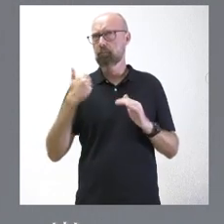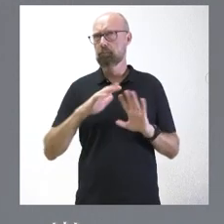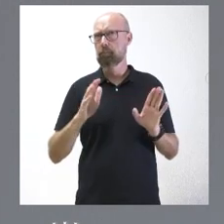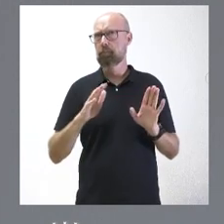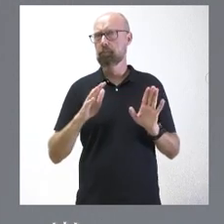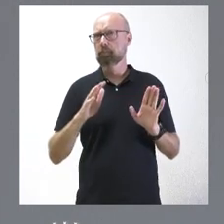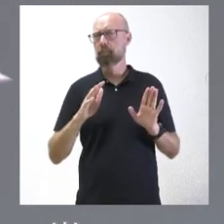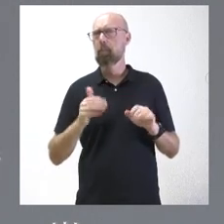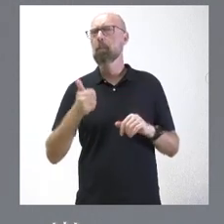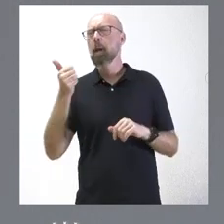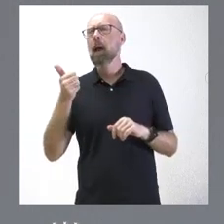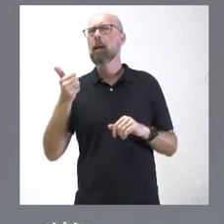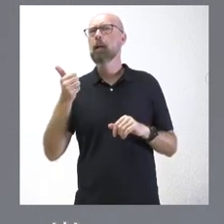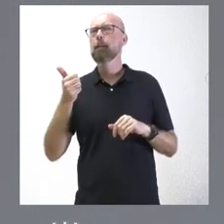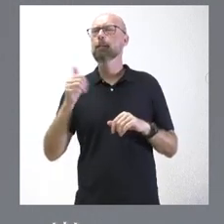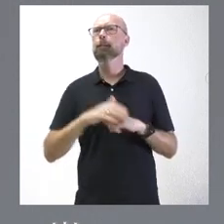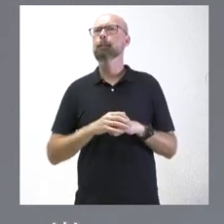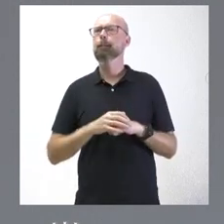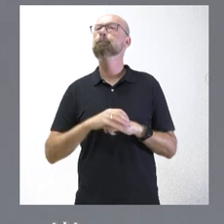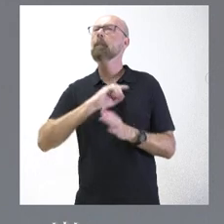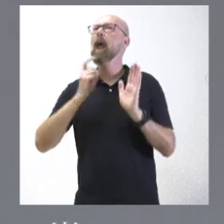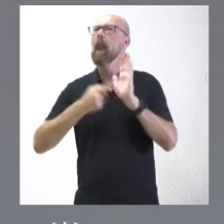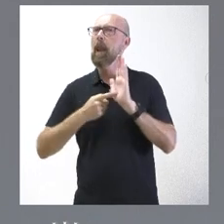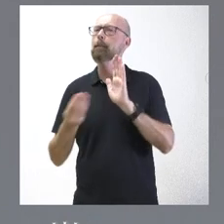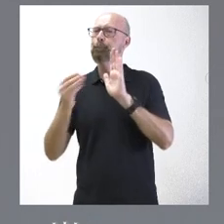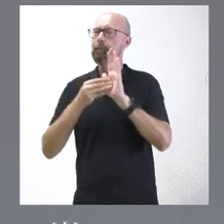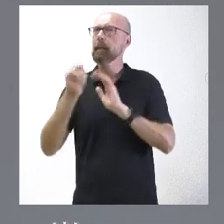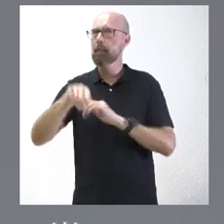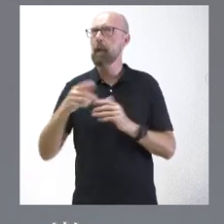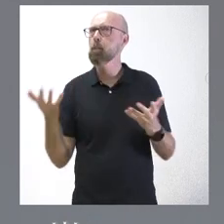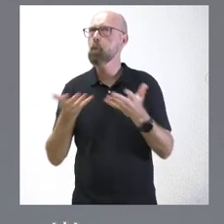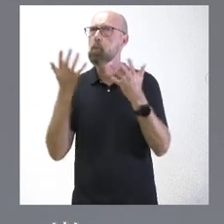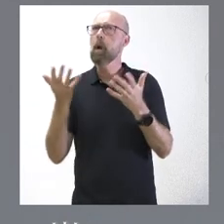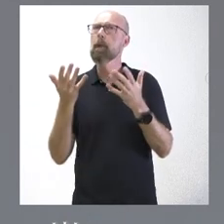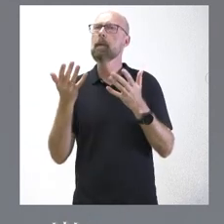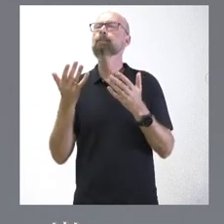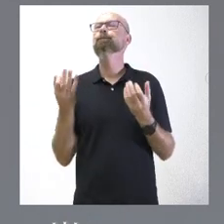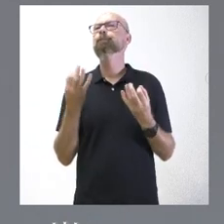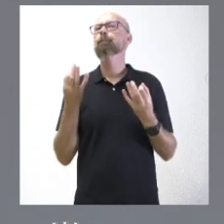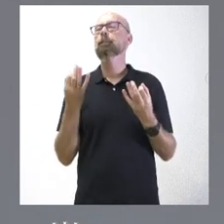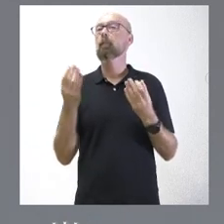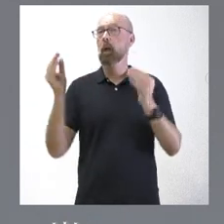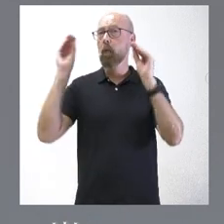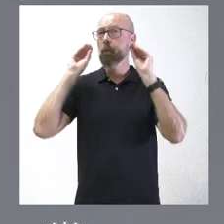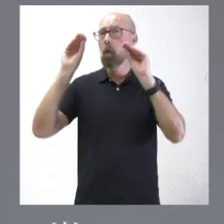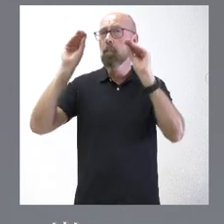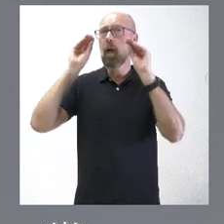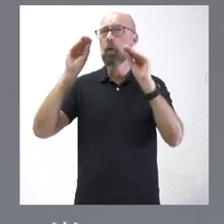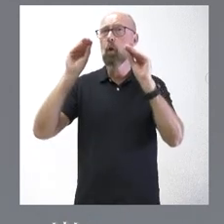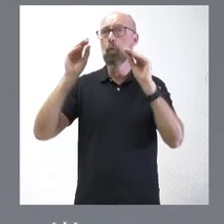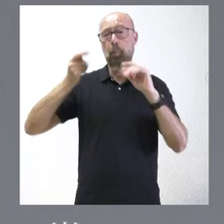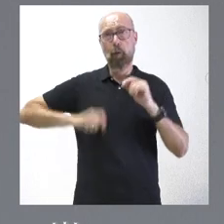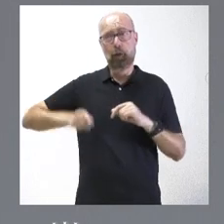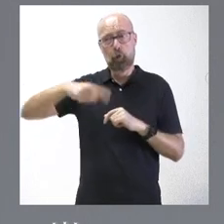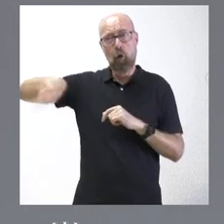perdonarme la ley promueve la formación de lo que son los profesionales